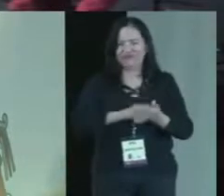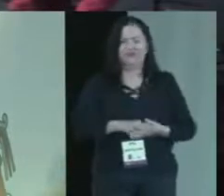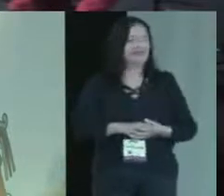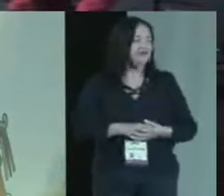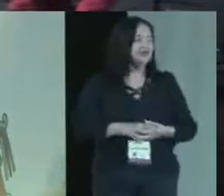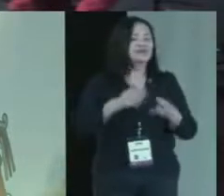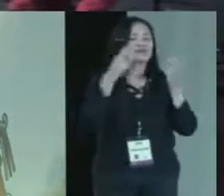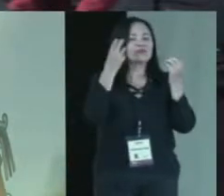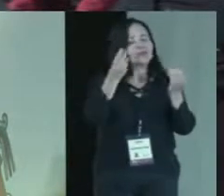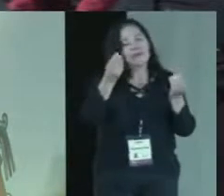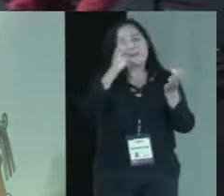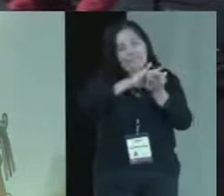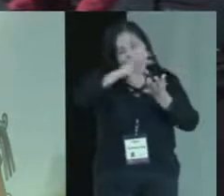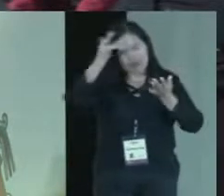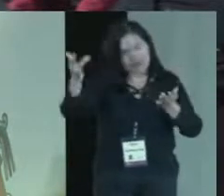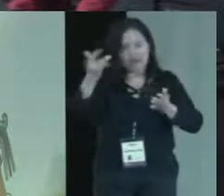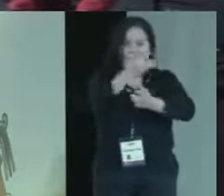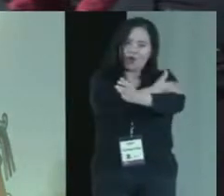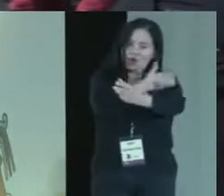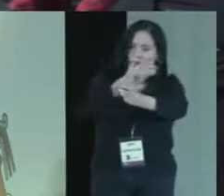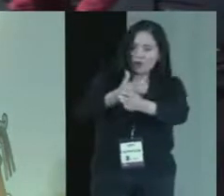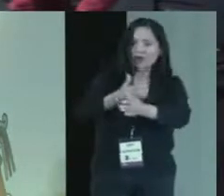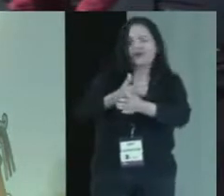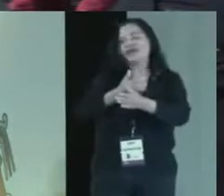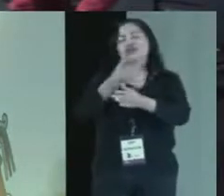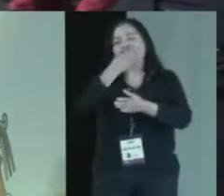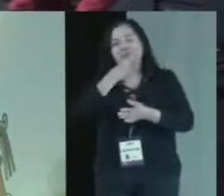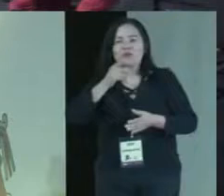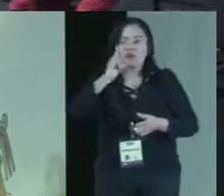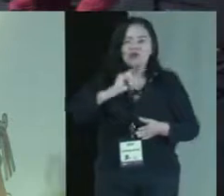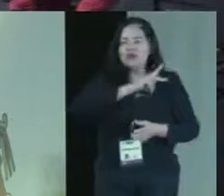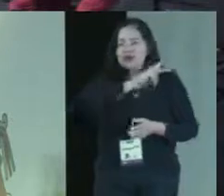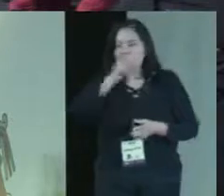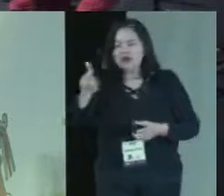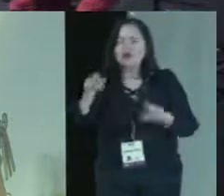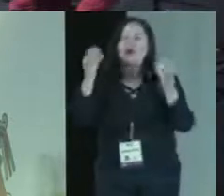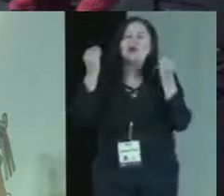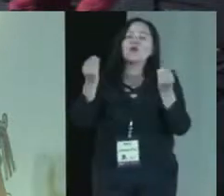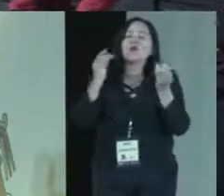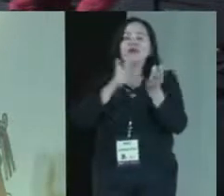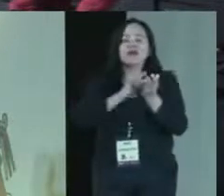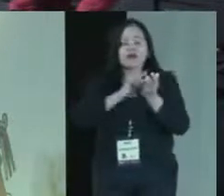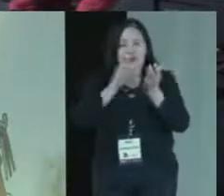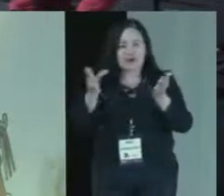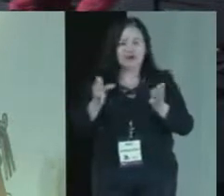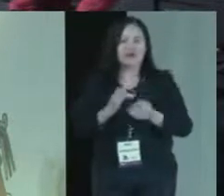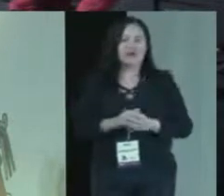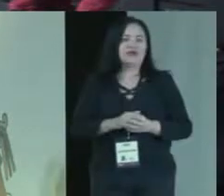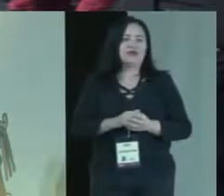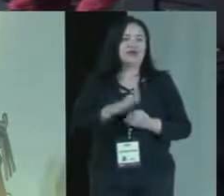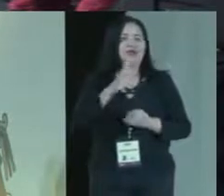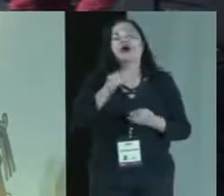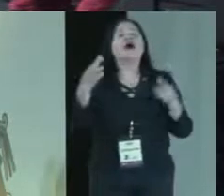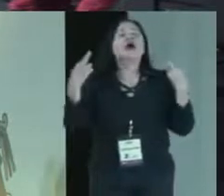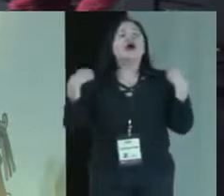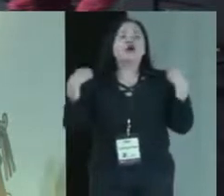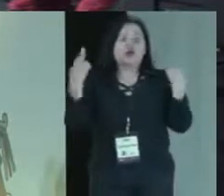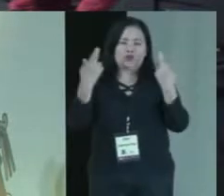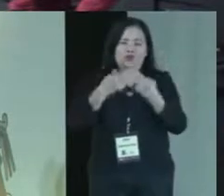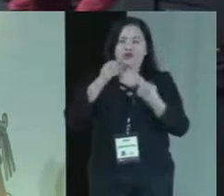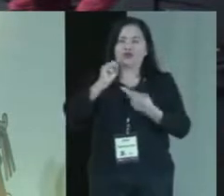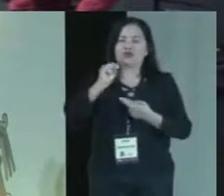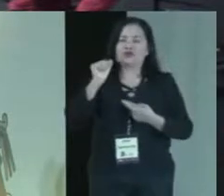Muchas gracias, compañeras y compañeros que están aquí. Muchísimas gracias al maestro Saúl